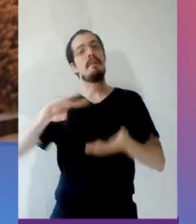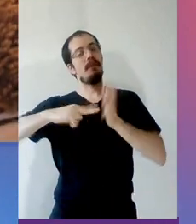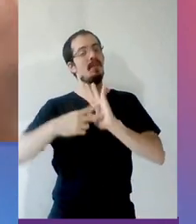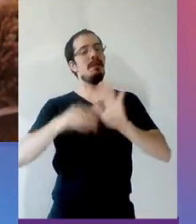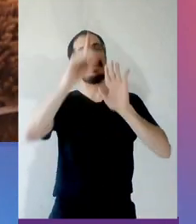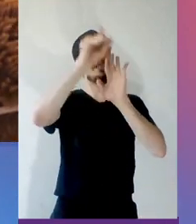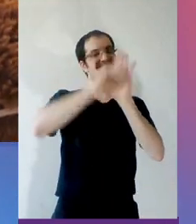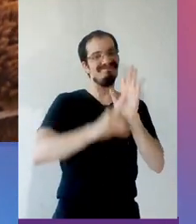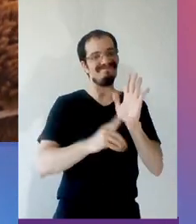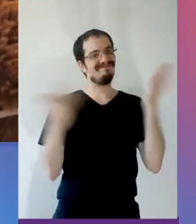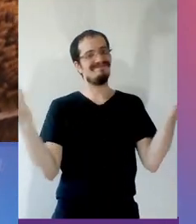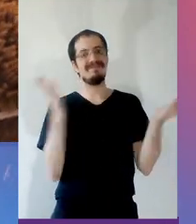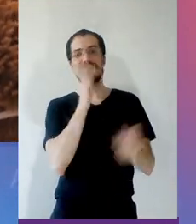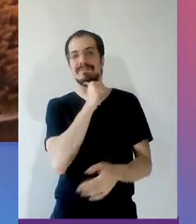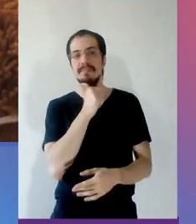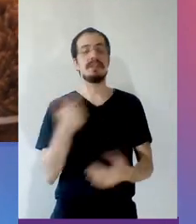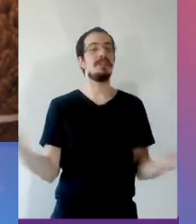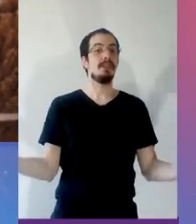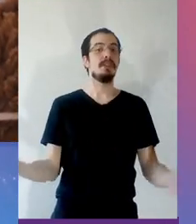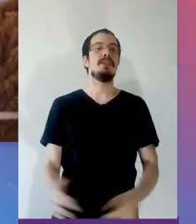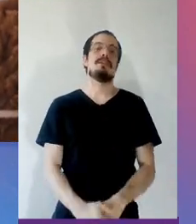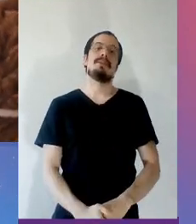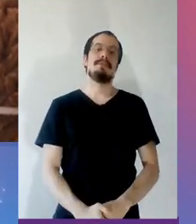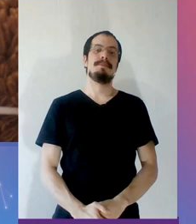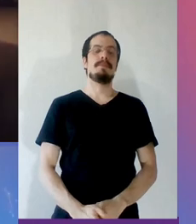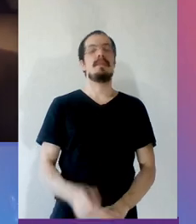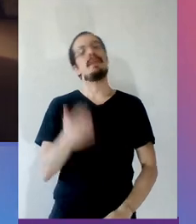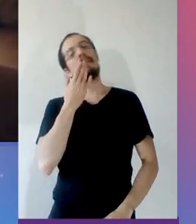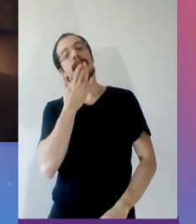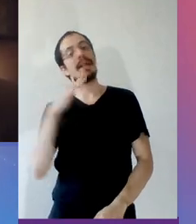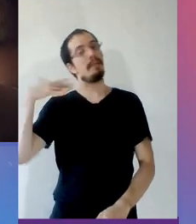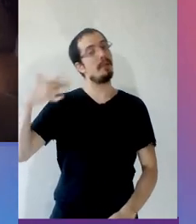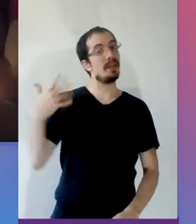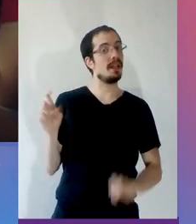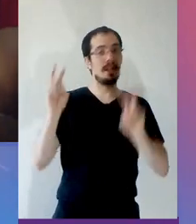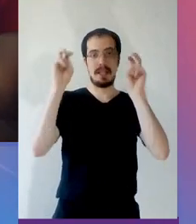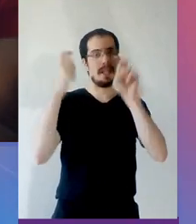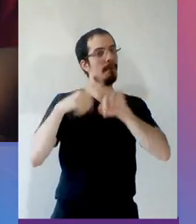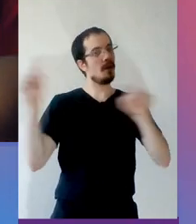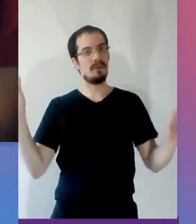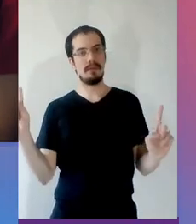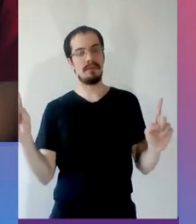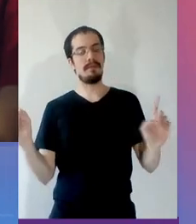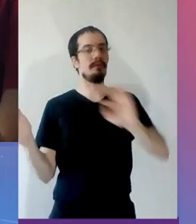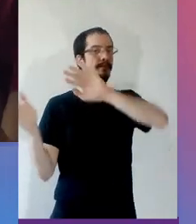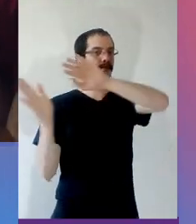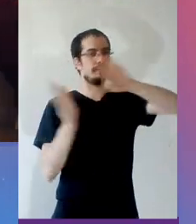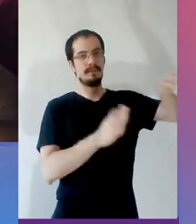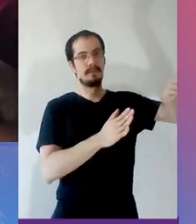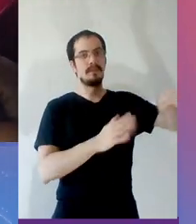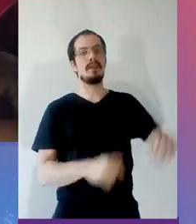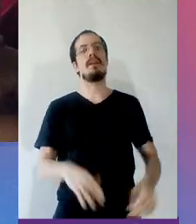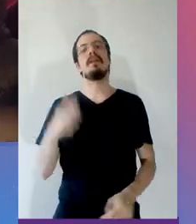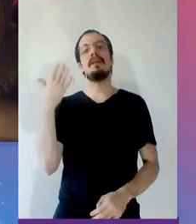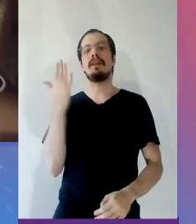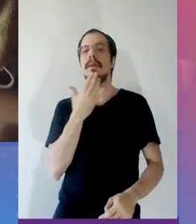lado, es súper importante en el fondo poder como tratar de retomar. Yo creo que